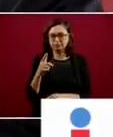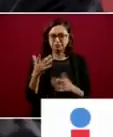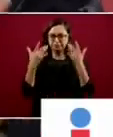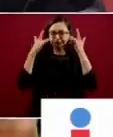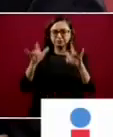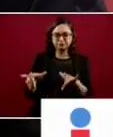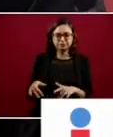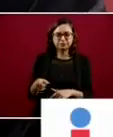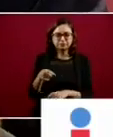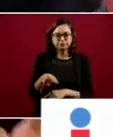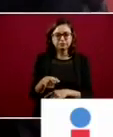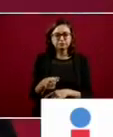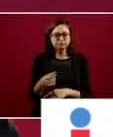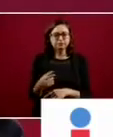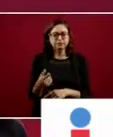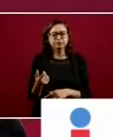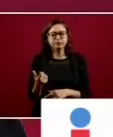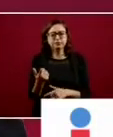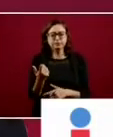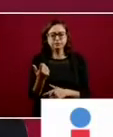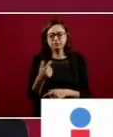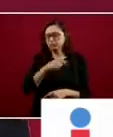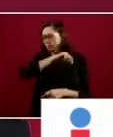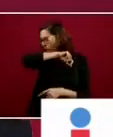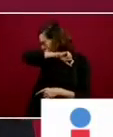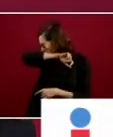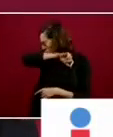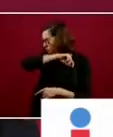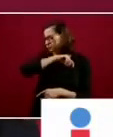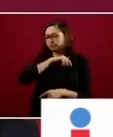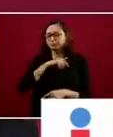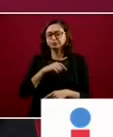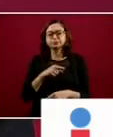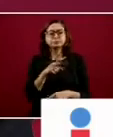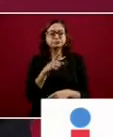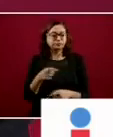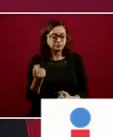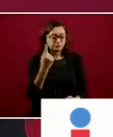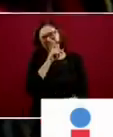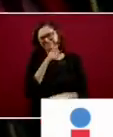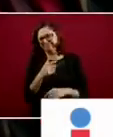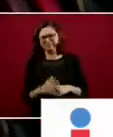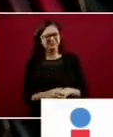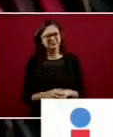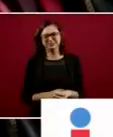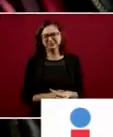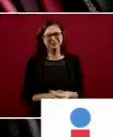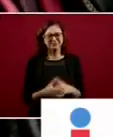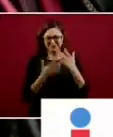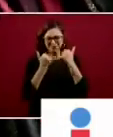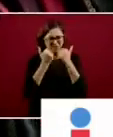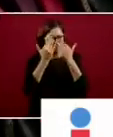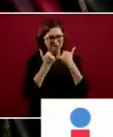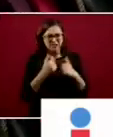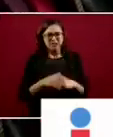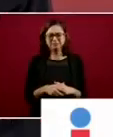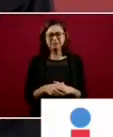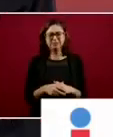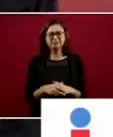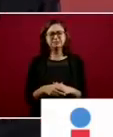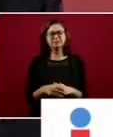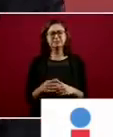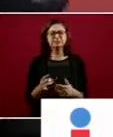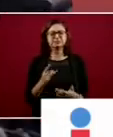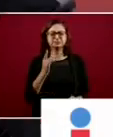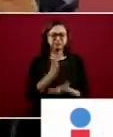sostienen que es una venganza política. No, nada de eso. Es